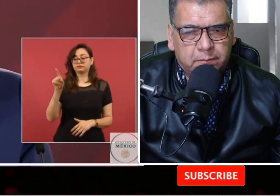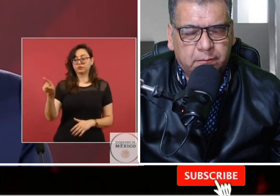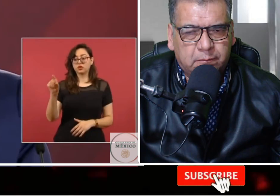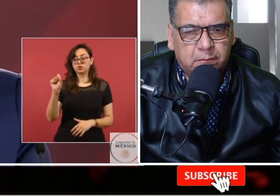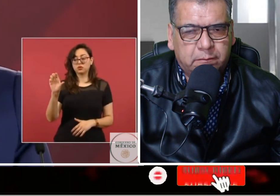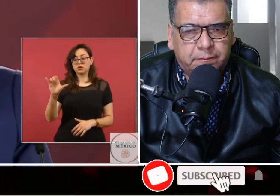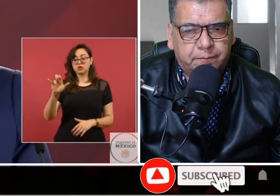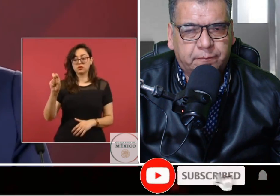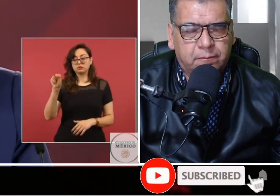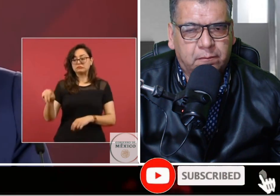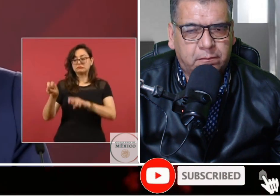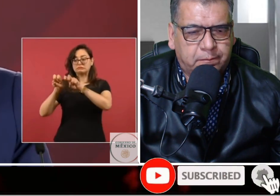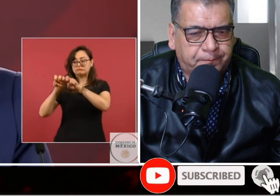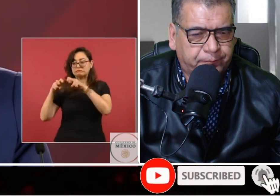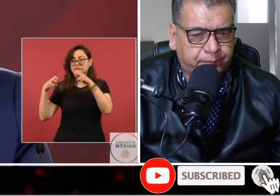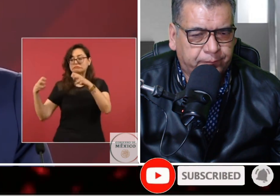energética